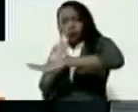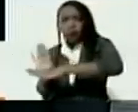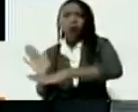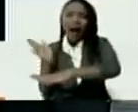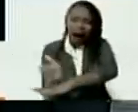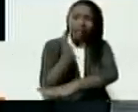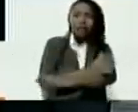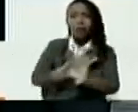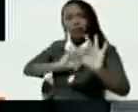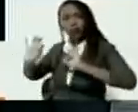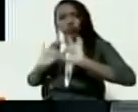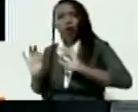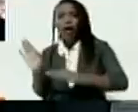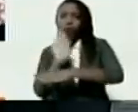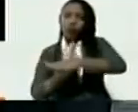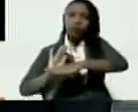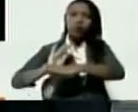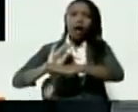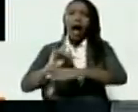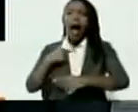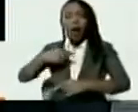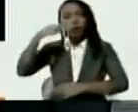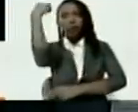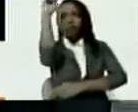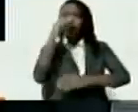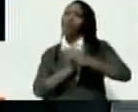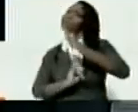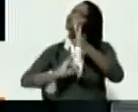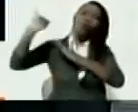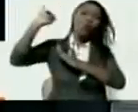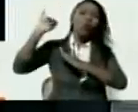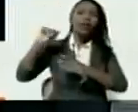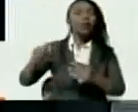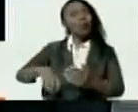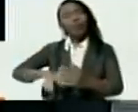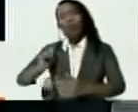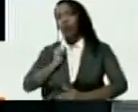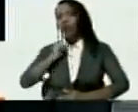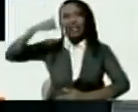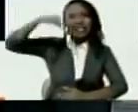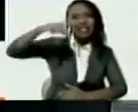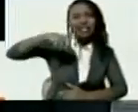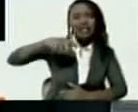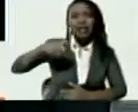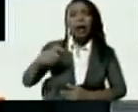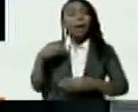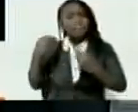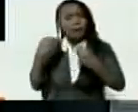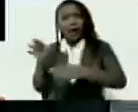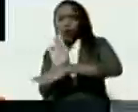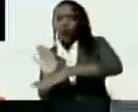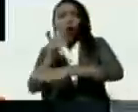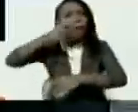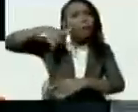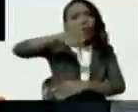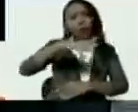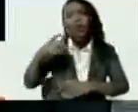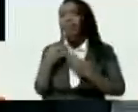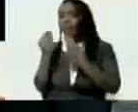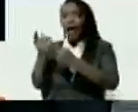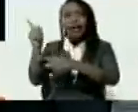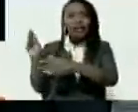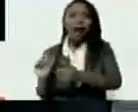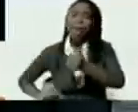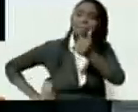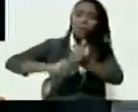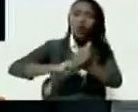prevención, de protección, a los niveles más altos que sea necesario para proteger a nuestro pueblo y dar ese aporte a